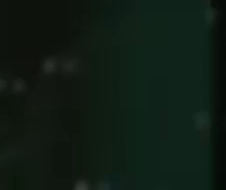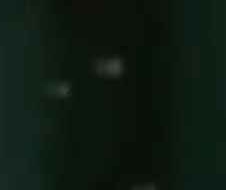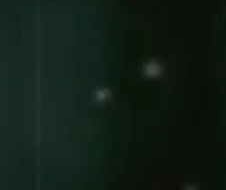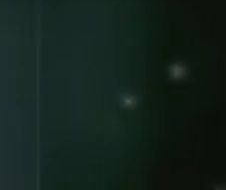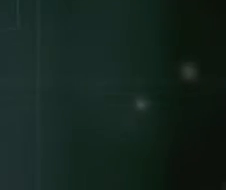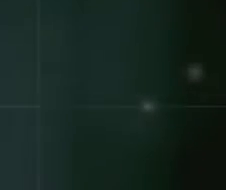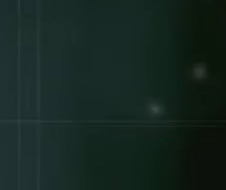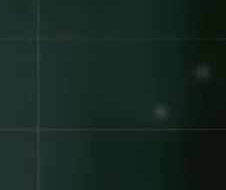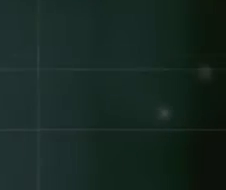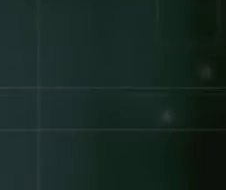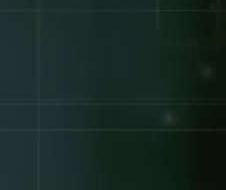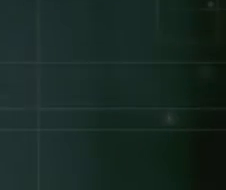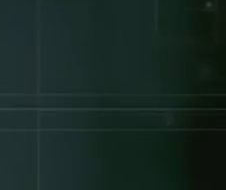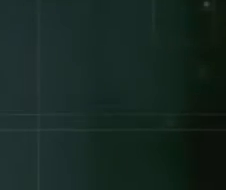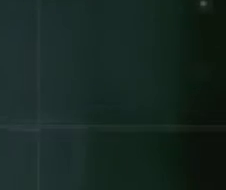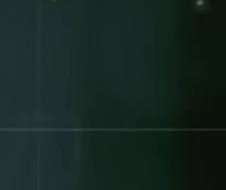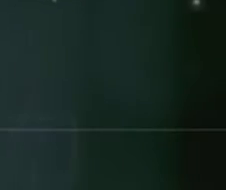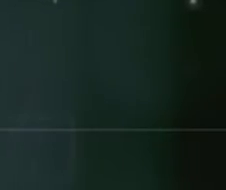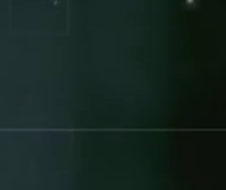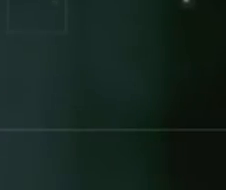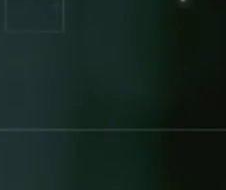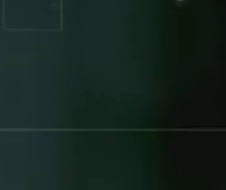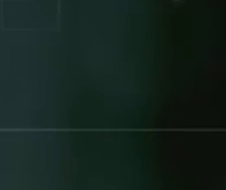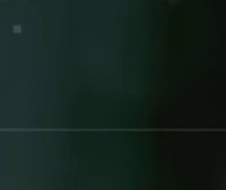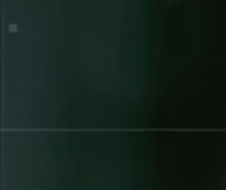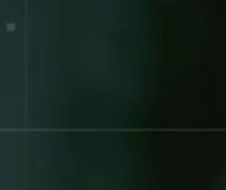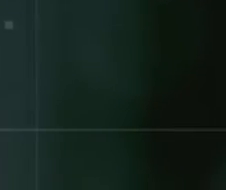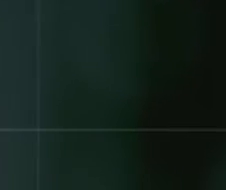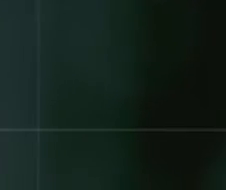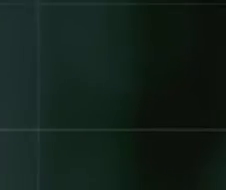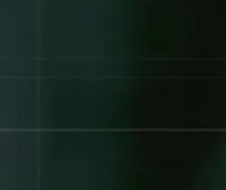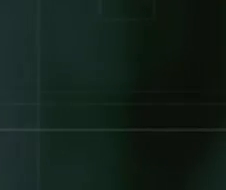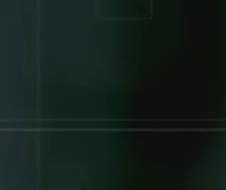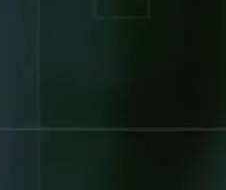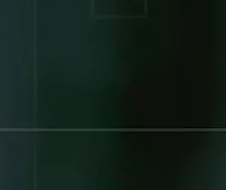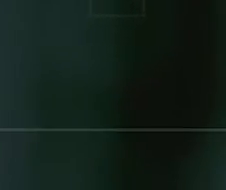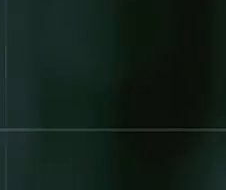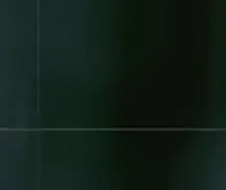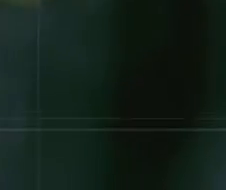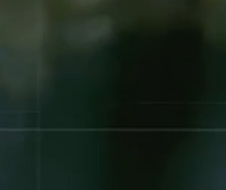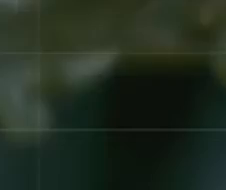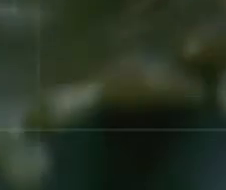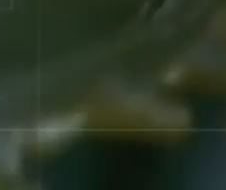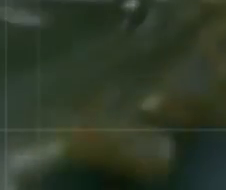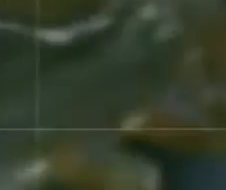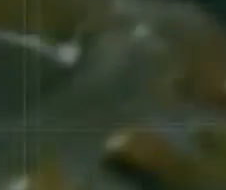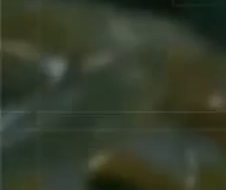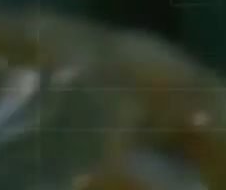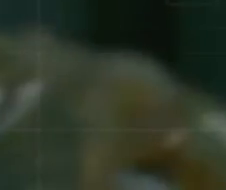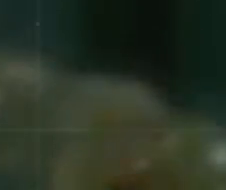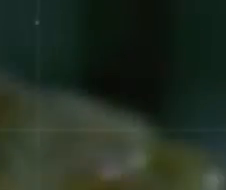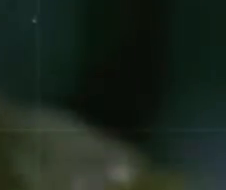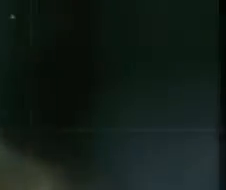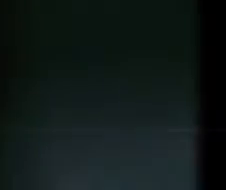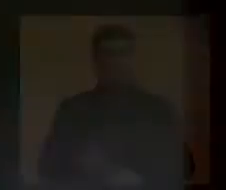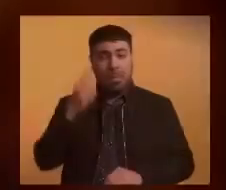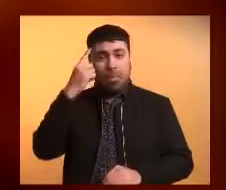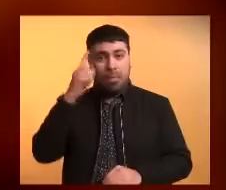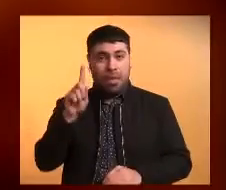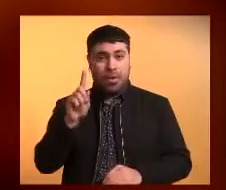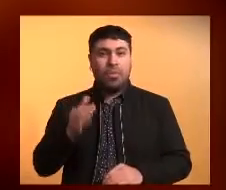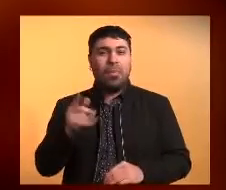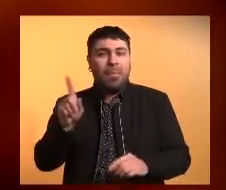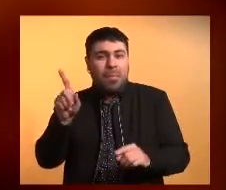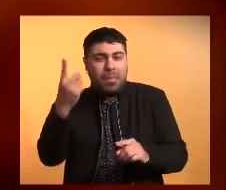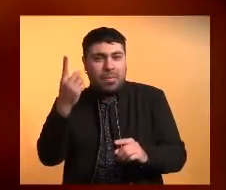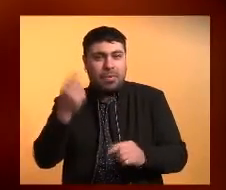con el apoyo del Centro de Investigación Dinámica de Ecosistemas Marino de Altas Latitudes IDEAL. Primero